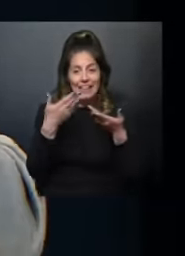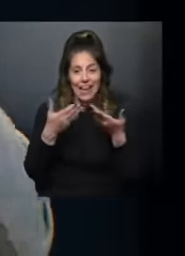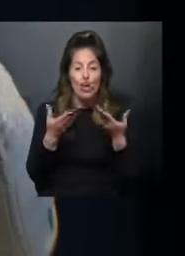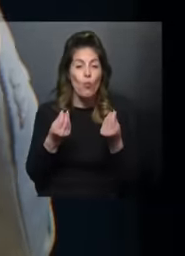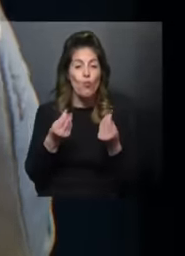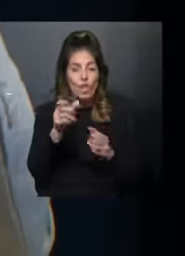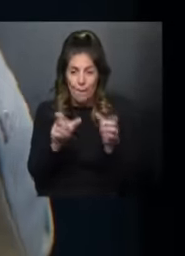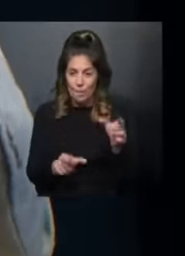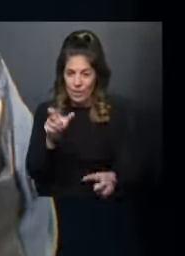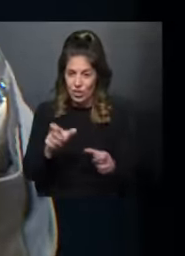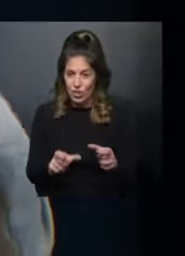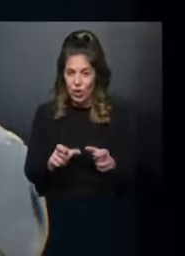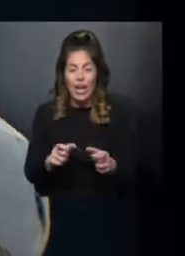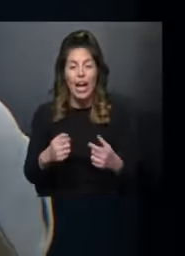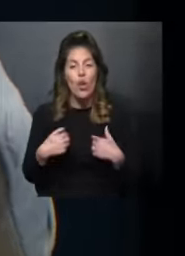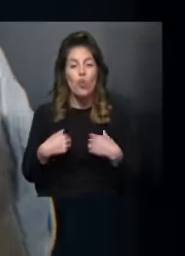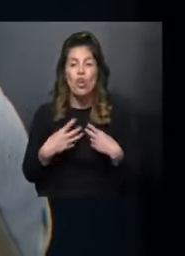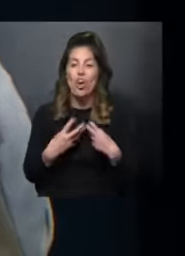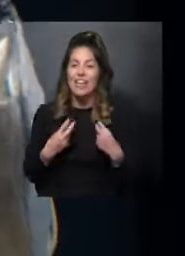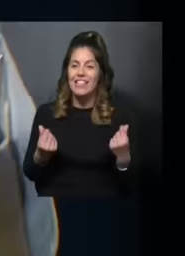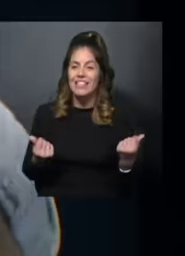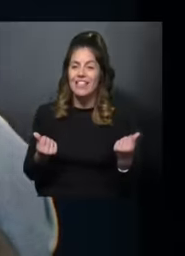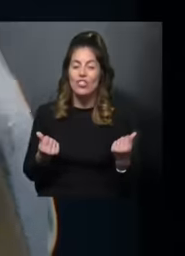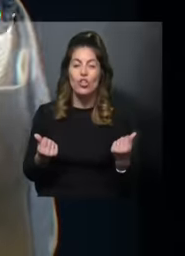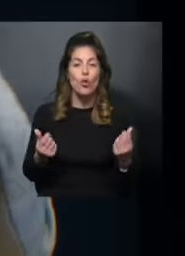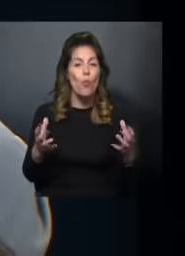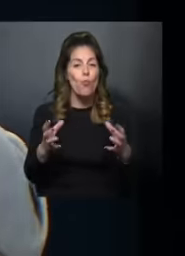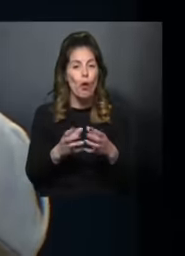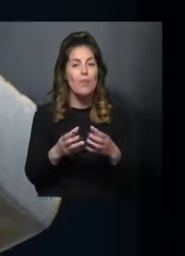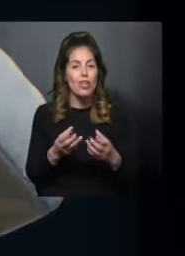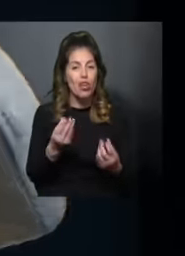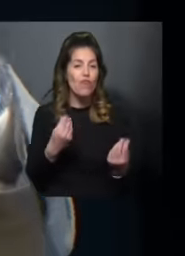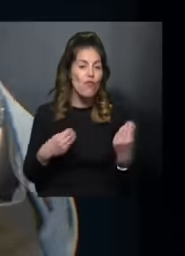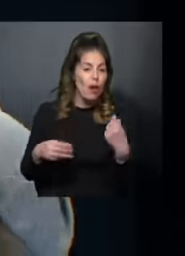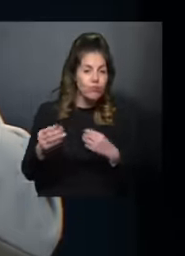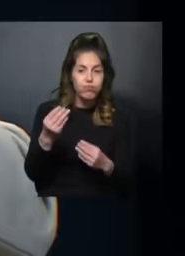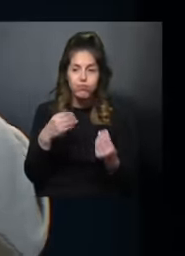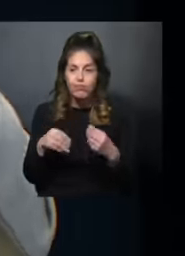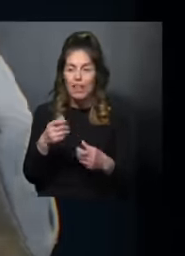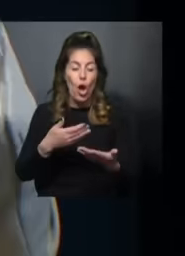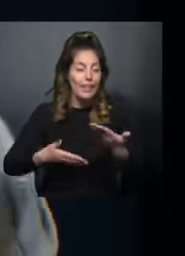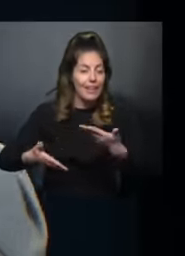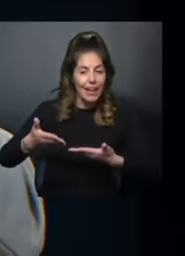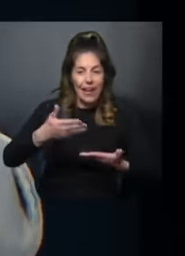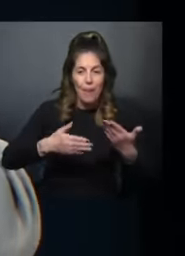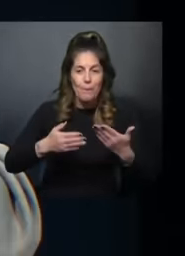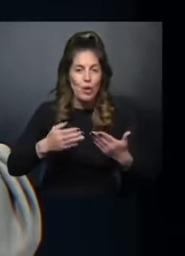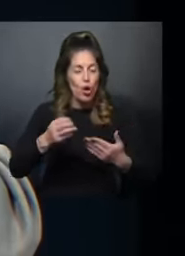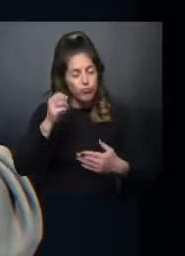y uno tiene la sensación de que fue todo un movimiento que se fue nutriendo con el intercambio, con el